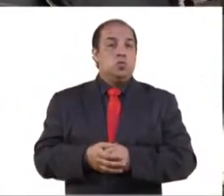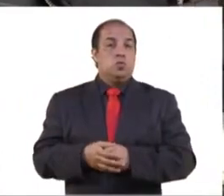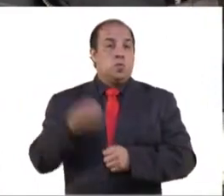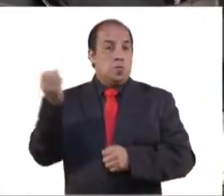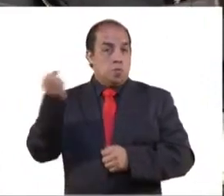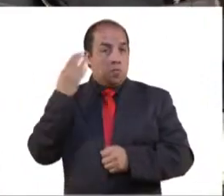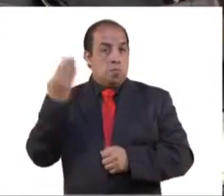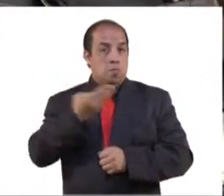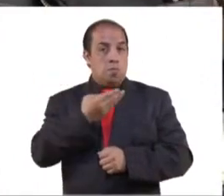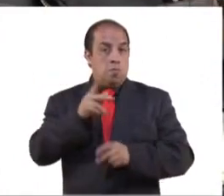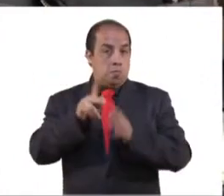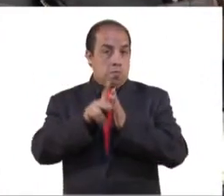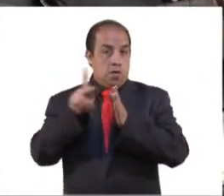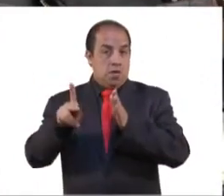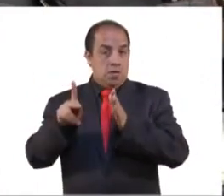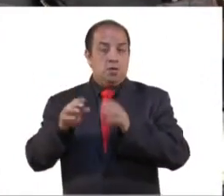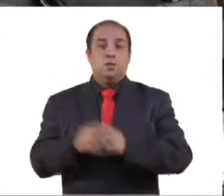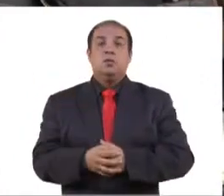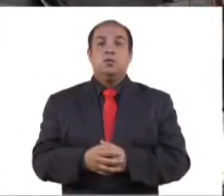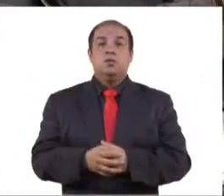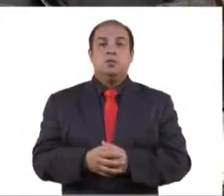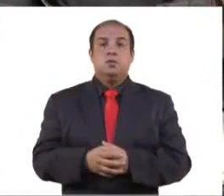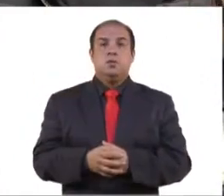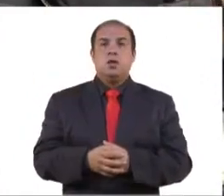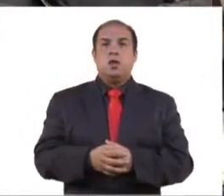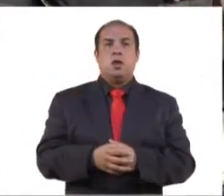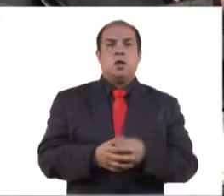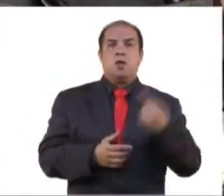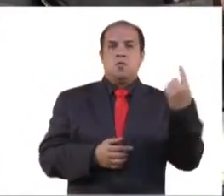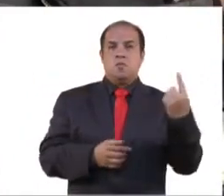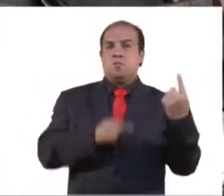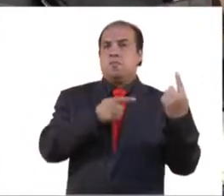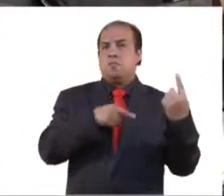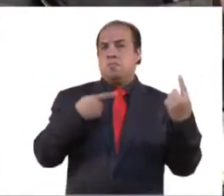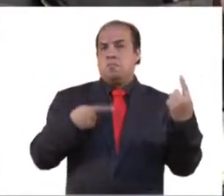pues fue abordado por una persona.